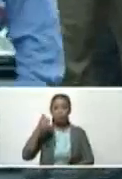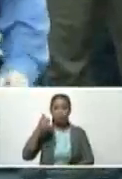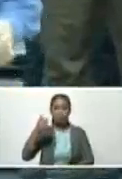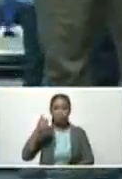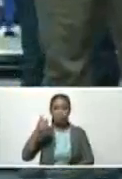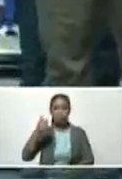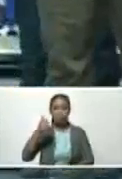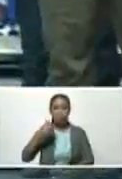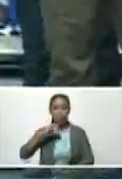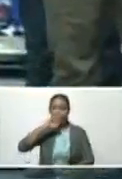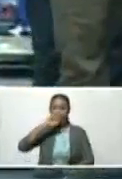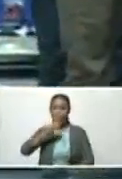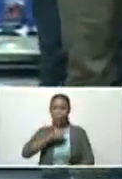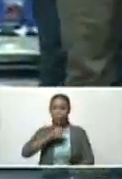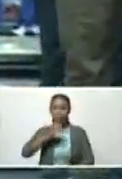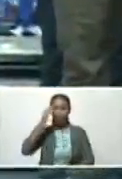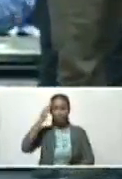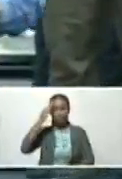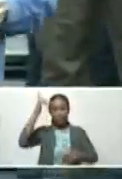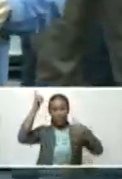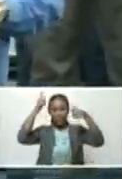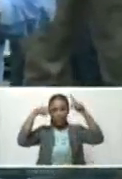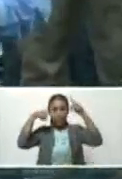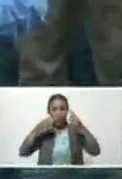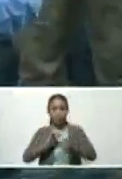de nuestro amado comandante Hugo Chávez.